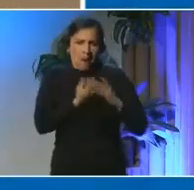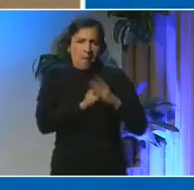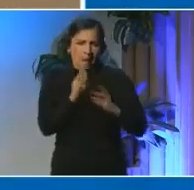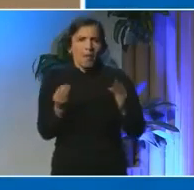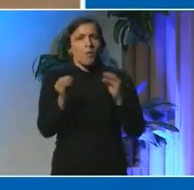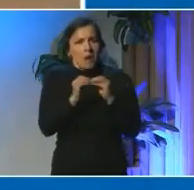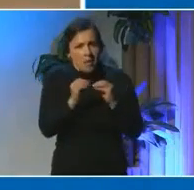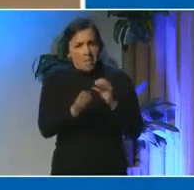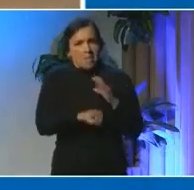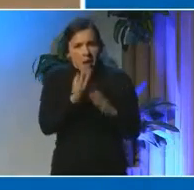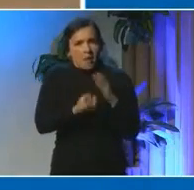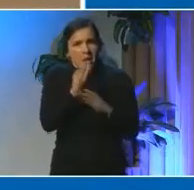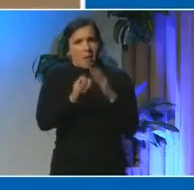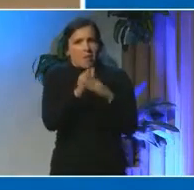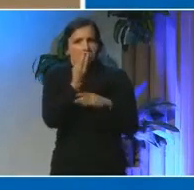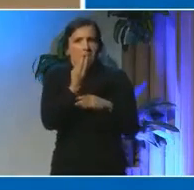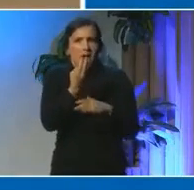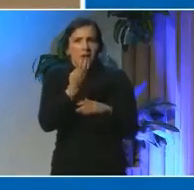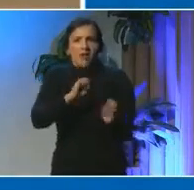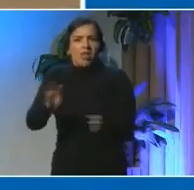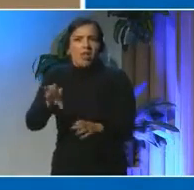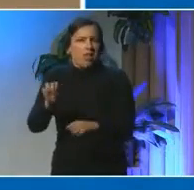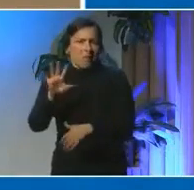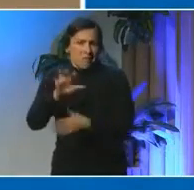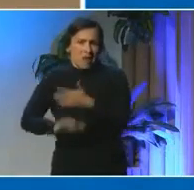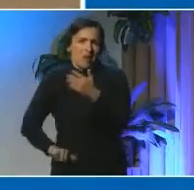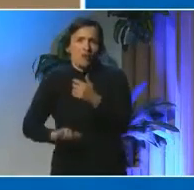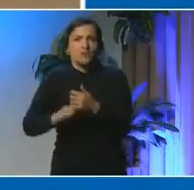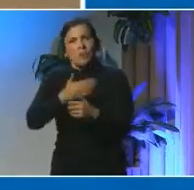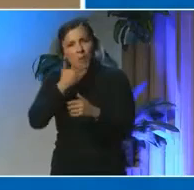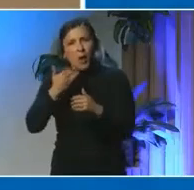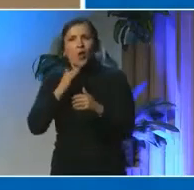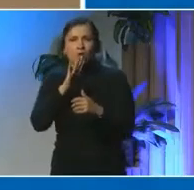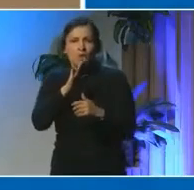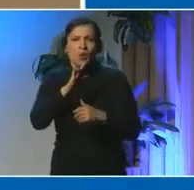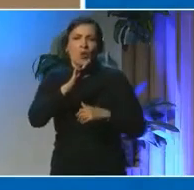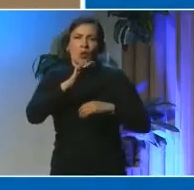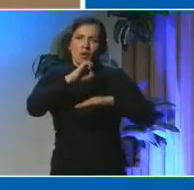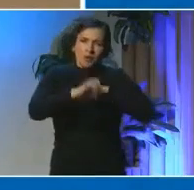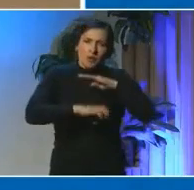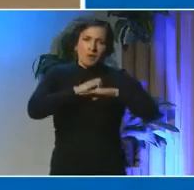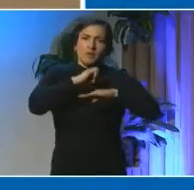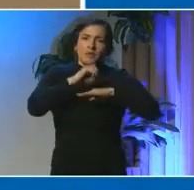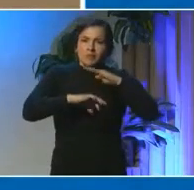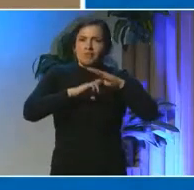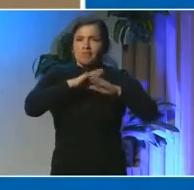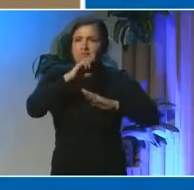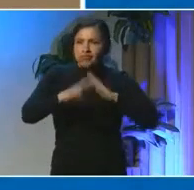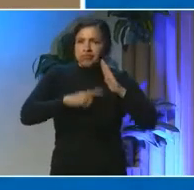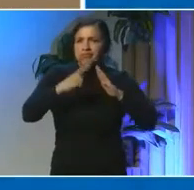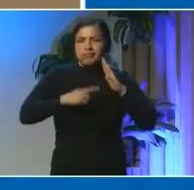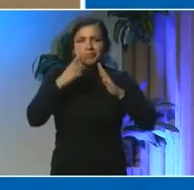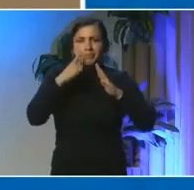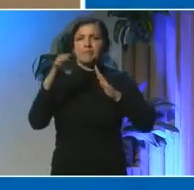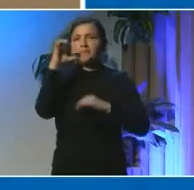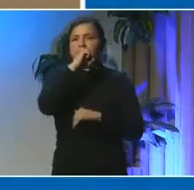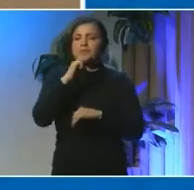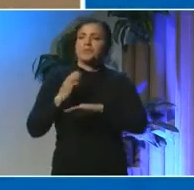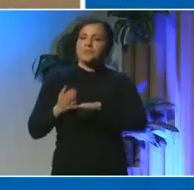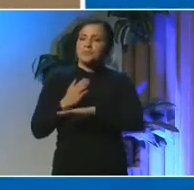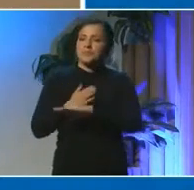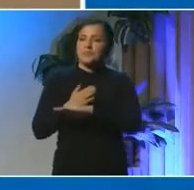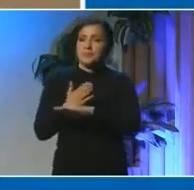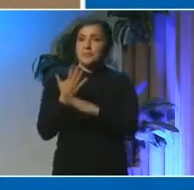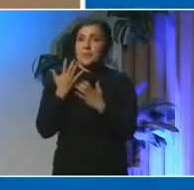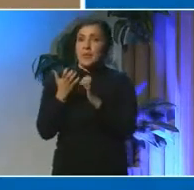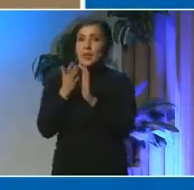posible de tiempo en la sociedad circulando entonces quisiera arrancar no sé mar Andrea de pronto de de de